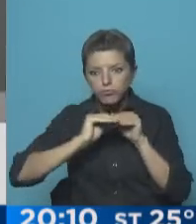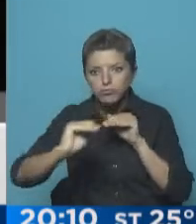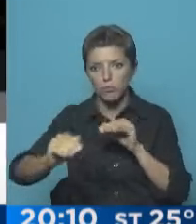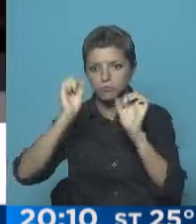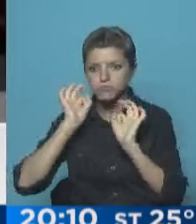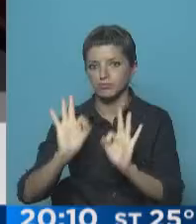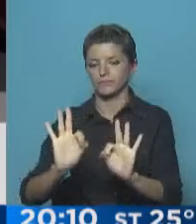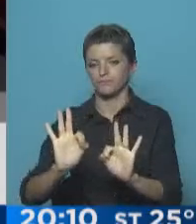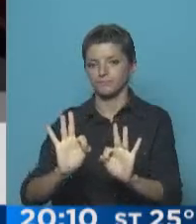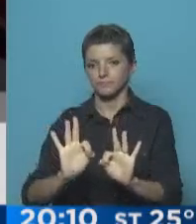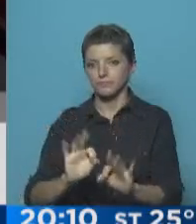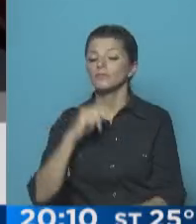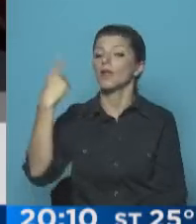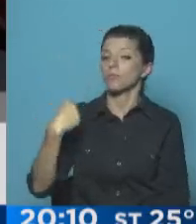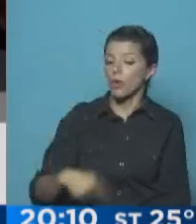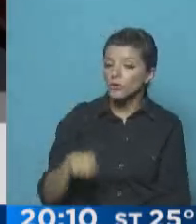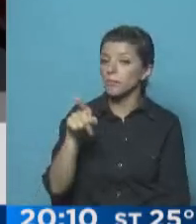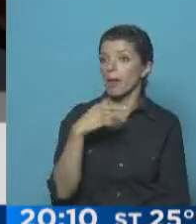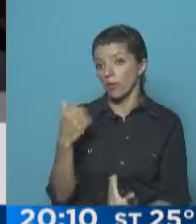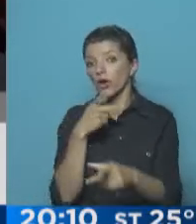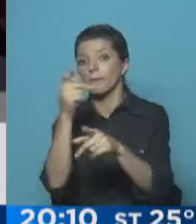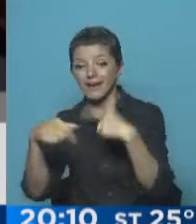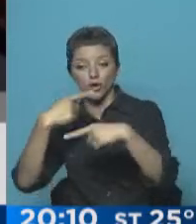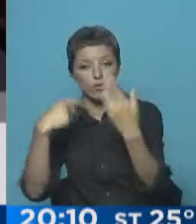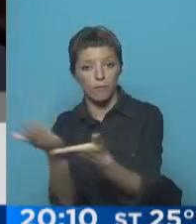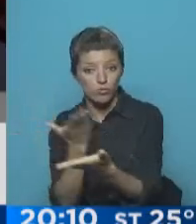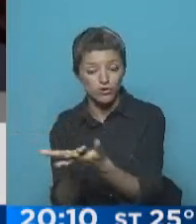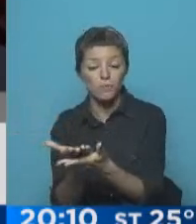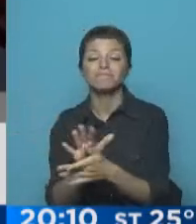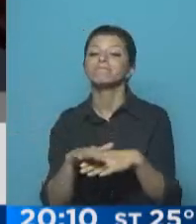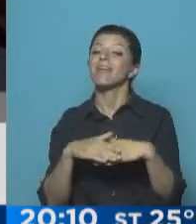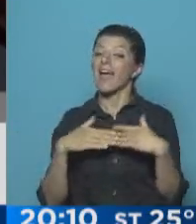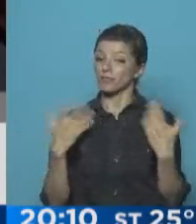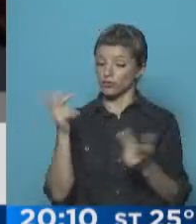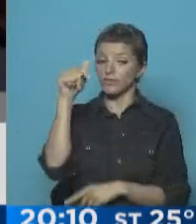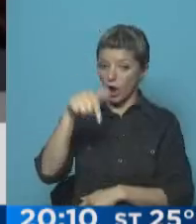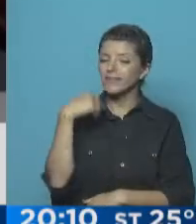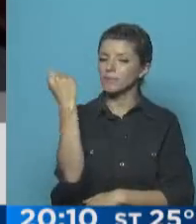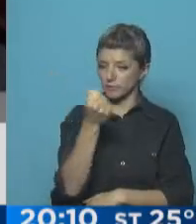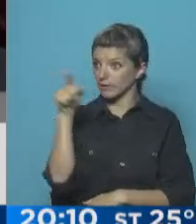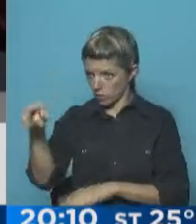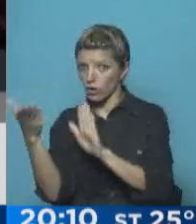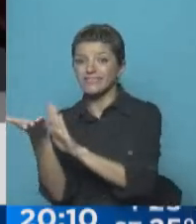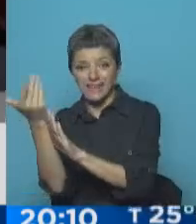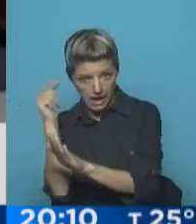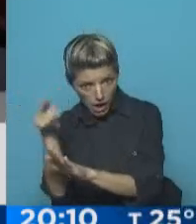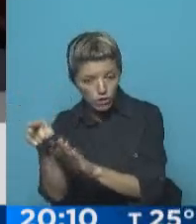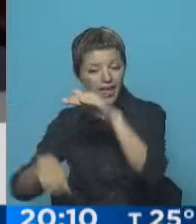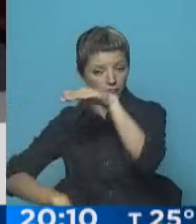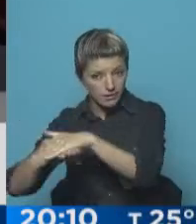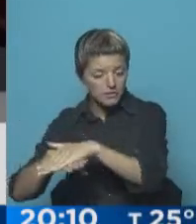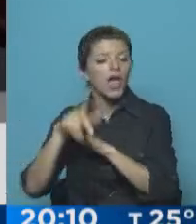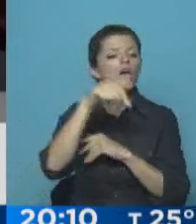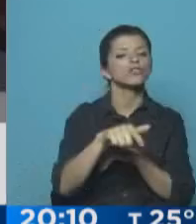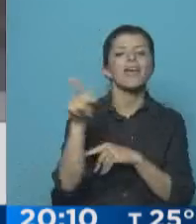la reposición de materias primas. Entonces es muy importante ahora, con el cepo levantado, es cómo se administra que no pase a